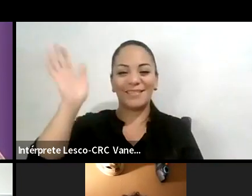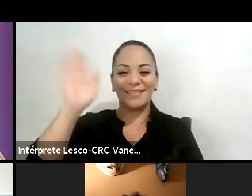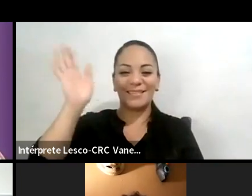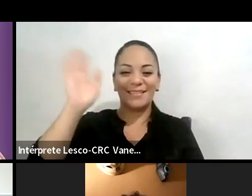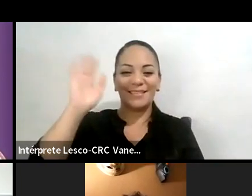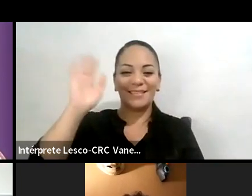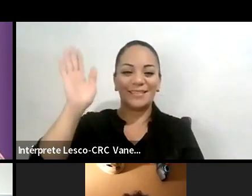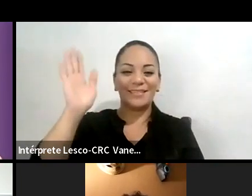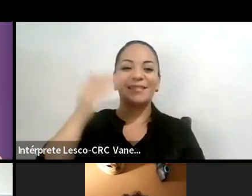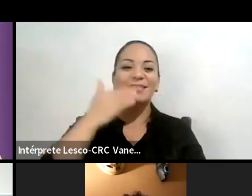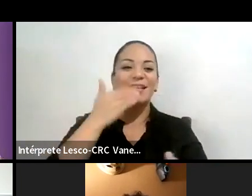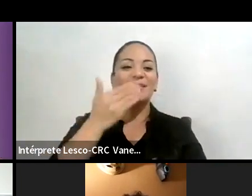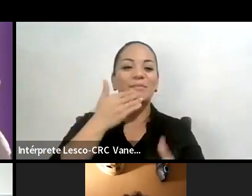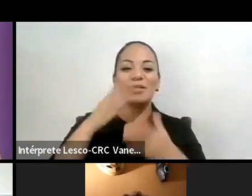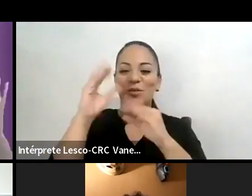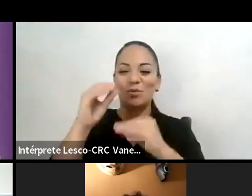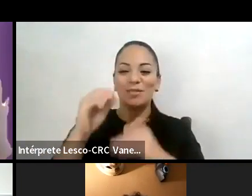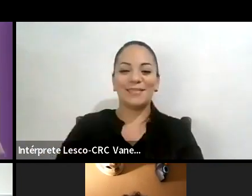Gracias. Buenas noches.